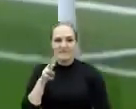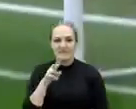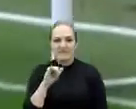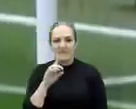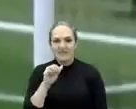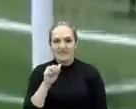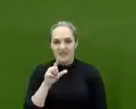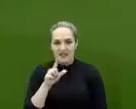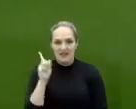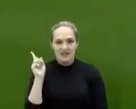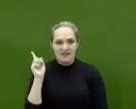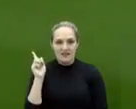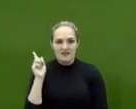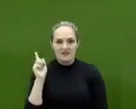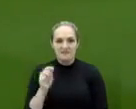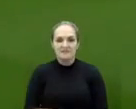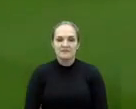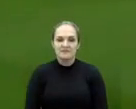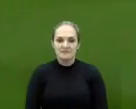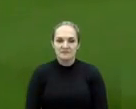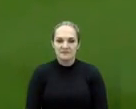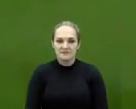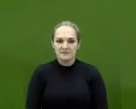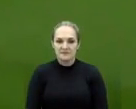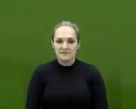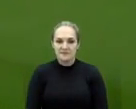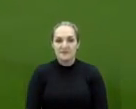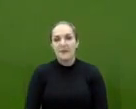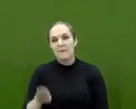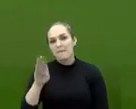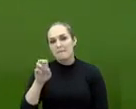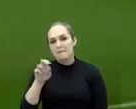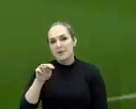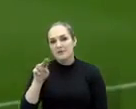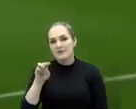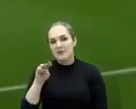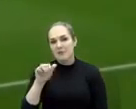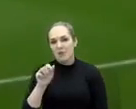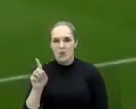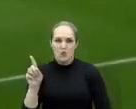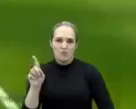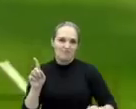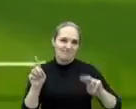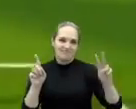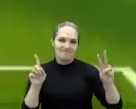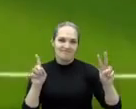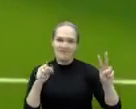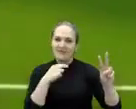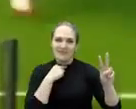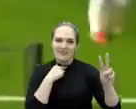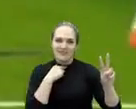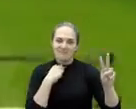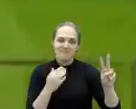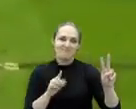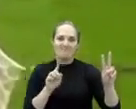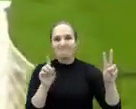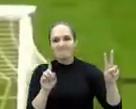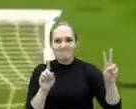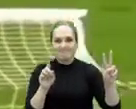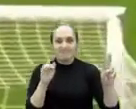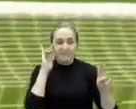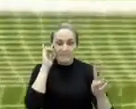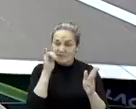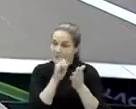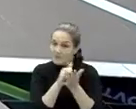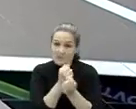convertir aquí. Nada que hacer para Courtois. Y finalmente Karim Benzema le daba el 2-1. Nada que hacer. Y bueno, perdió